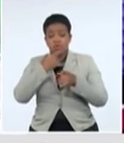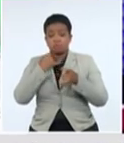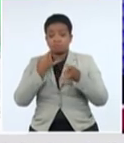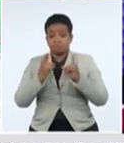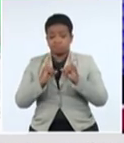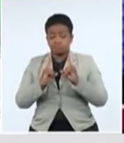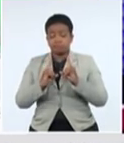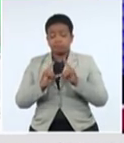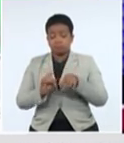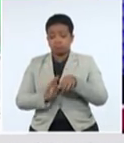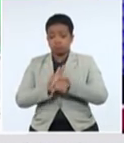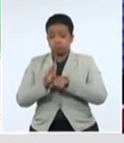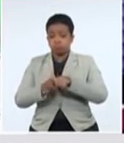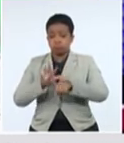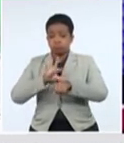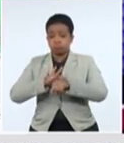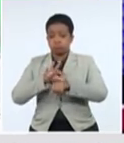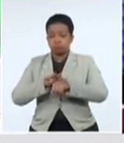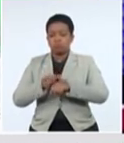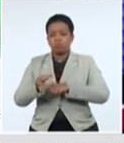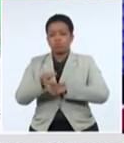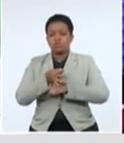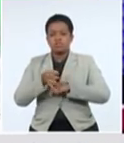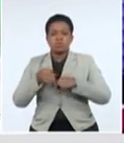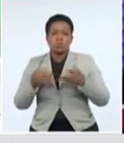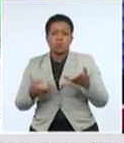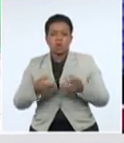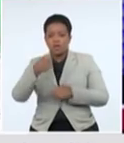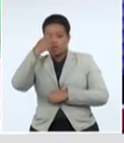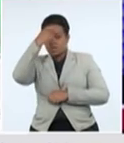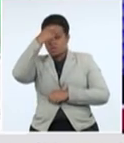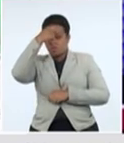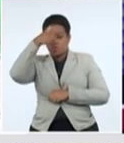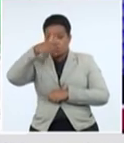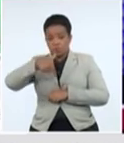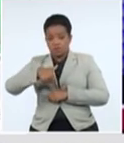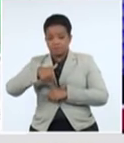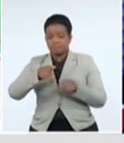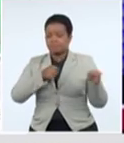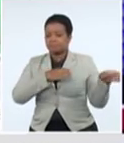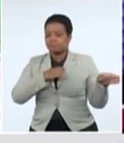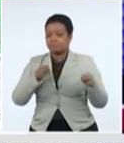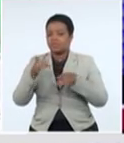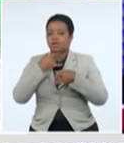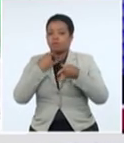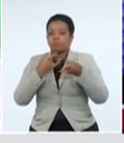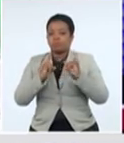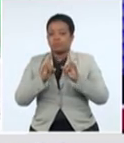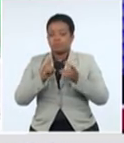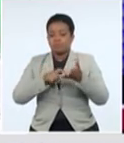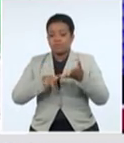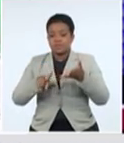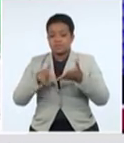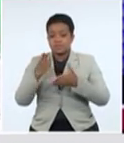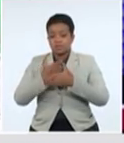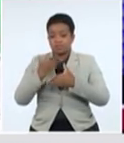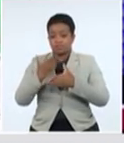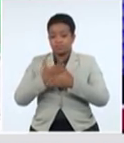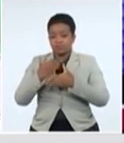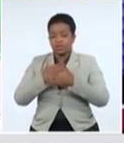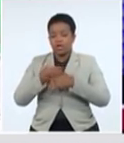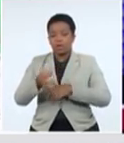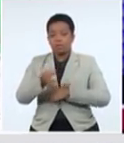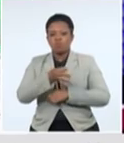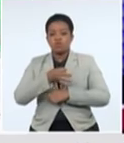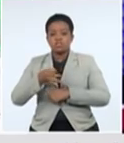COVID-19 del municipio de Jiguaní y el fallecido de la provincia de Santiago de Cuba del municipio de